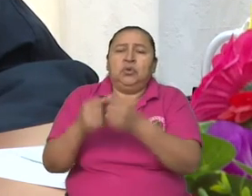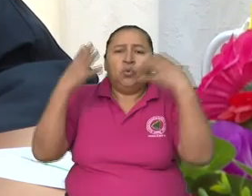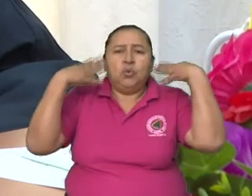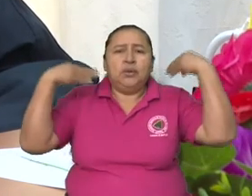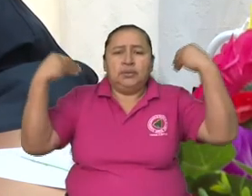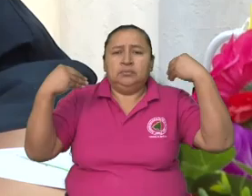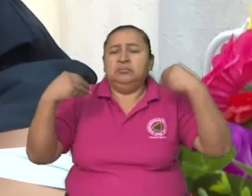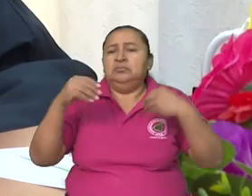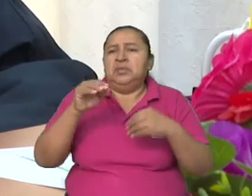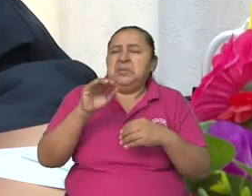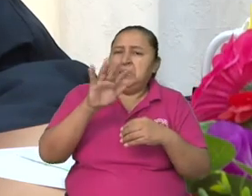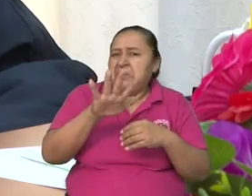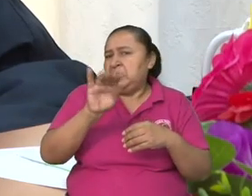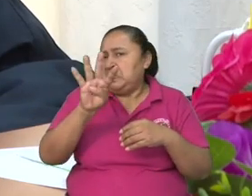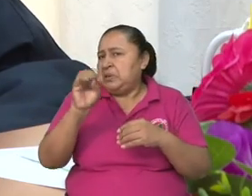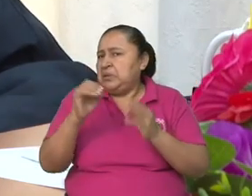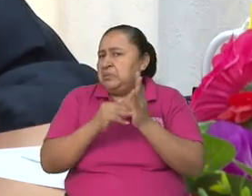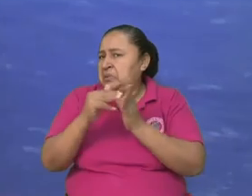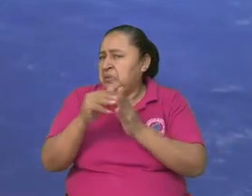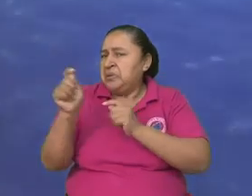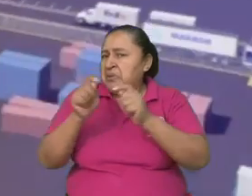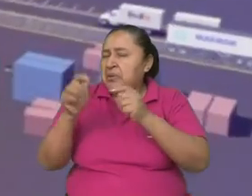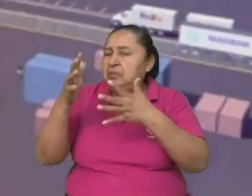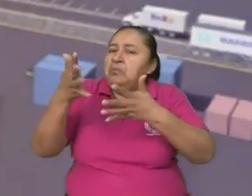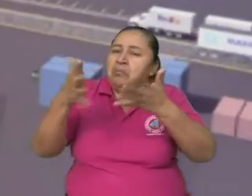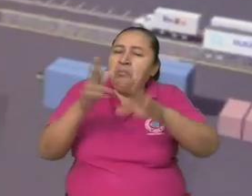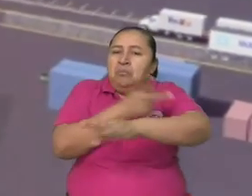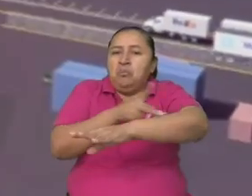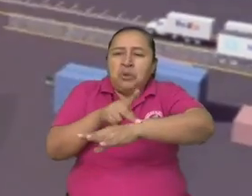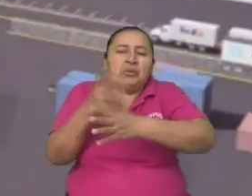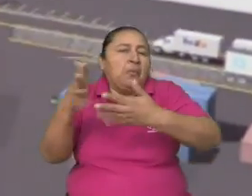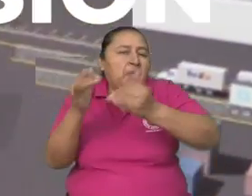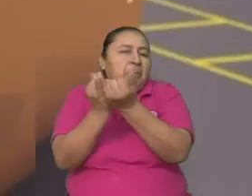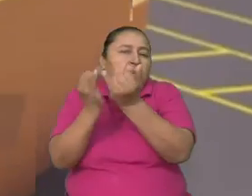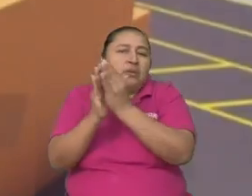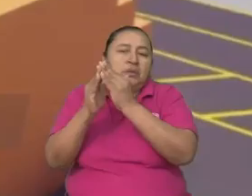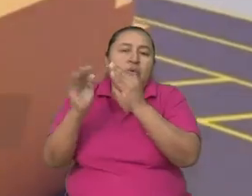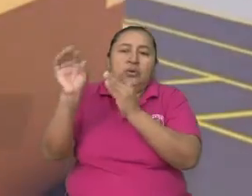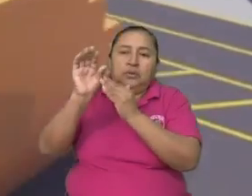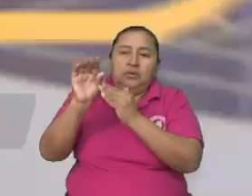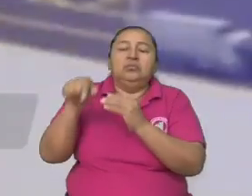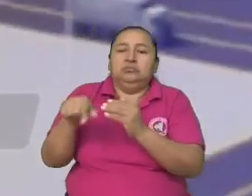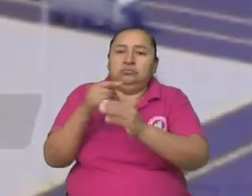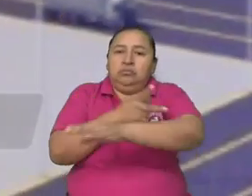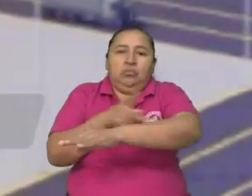los $590 millones el puerto, hacer un puerto similar al puerto de Corinto, un puerto multipropósito.